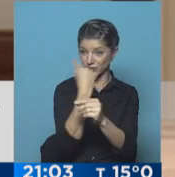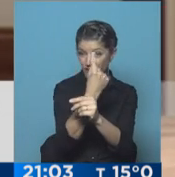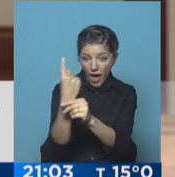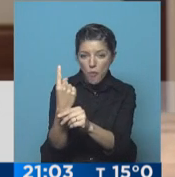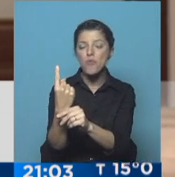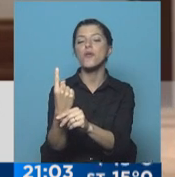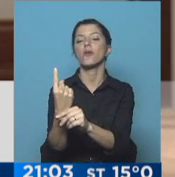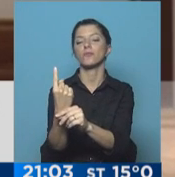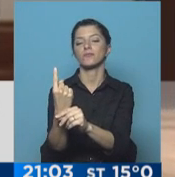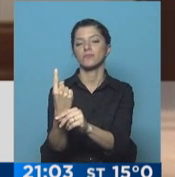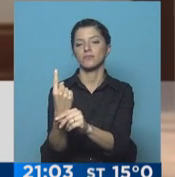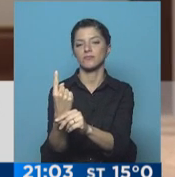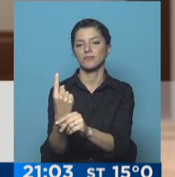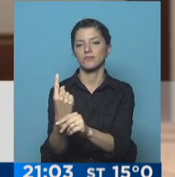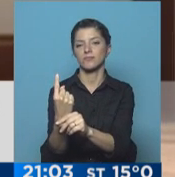está,